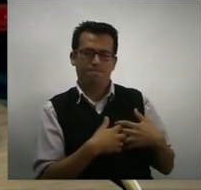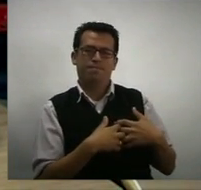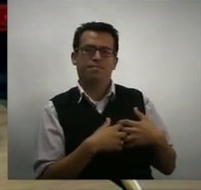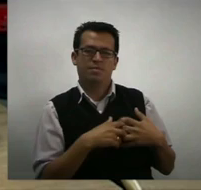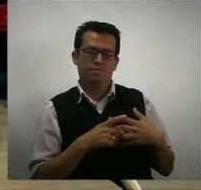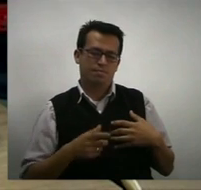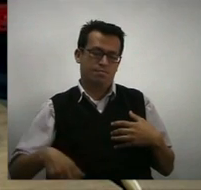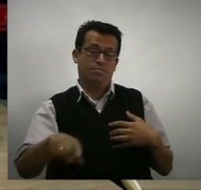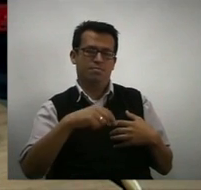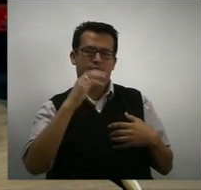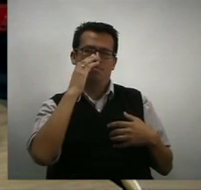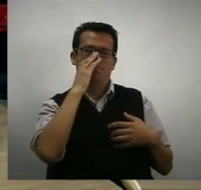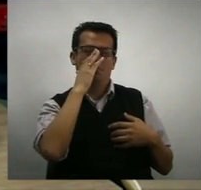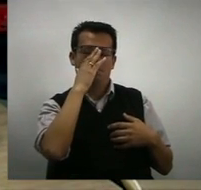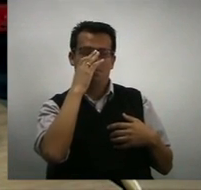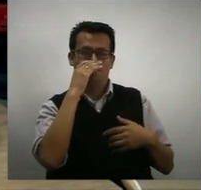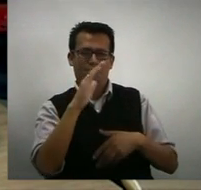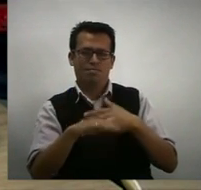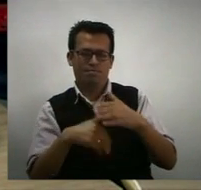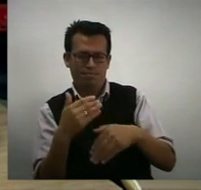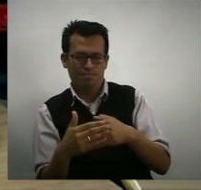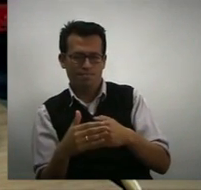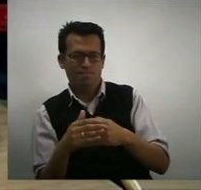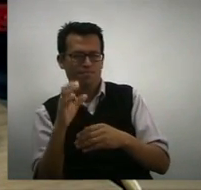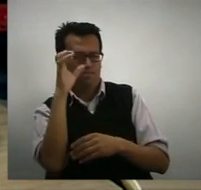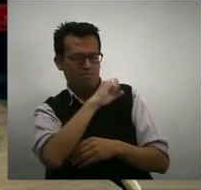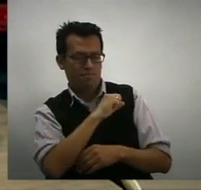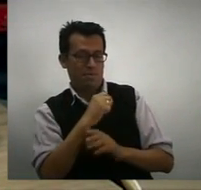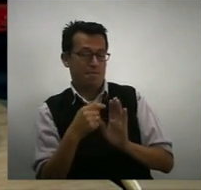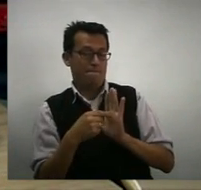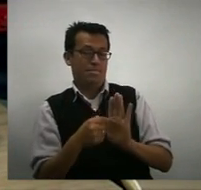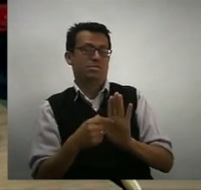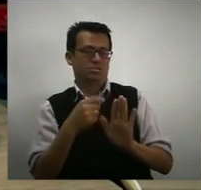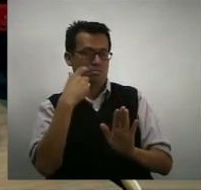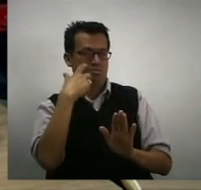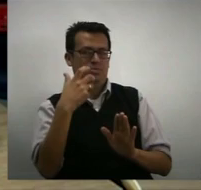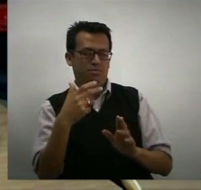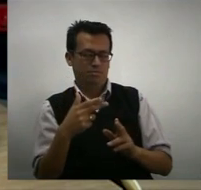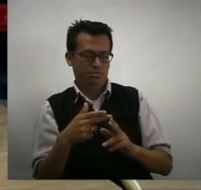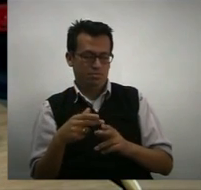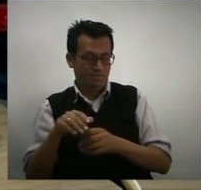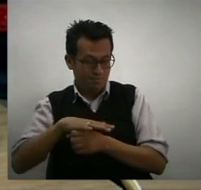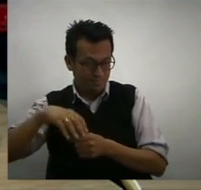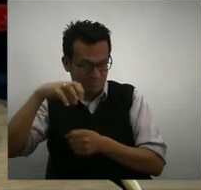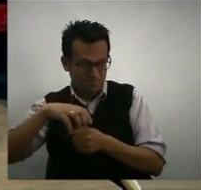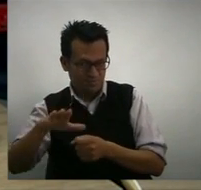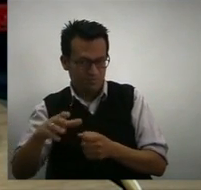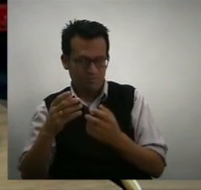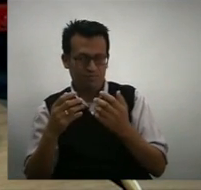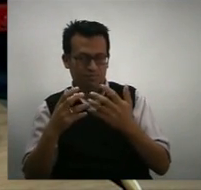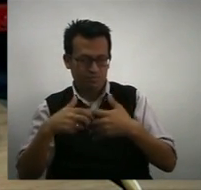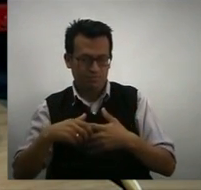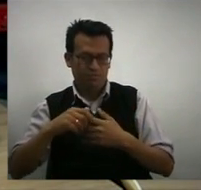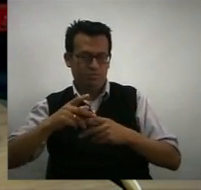Un mundo consolidado bajo la normatividad que se autodeterminaría como máxima expresión de la civilización humana.